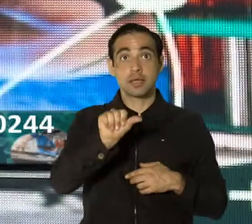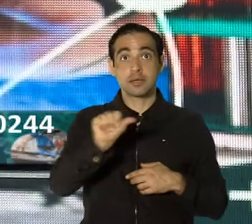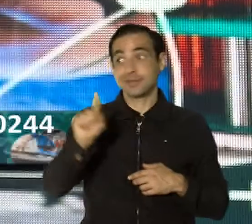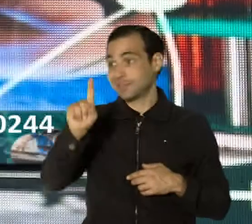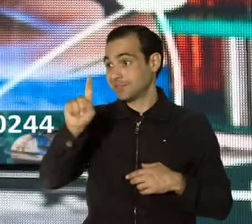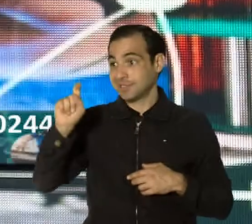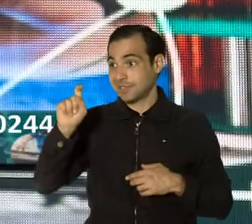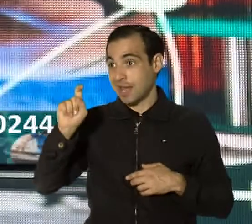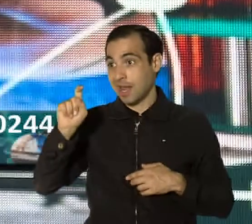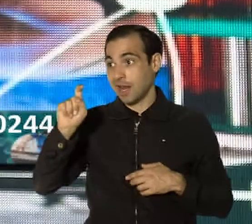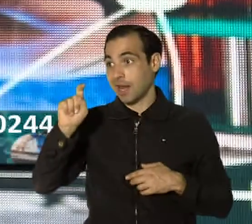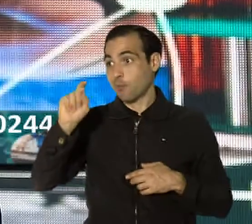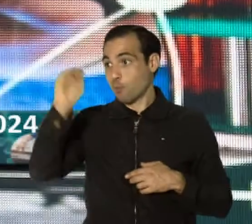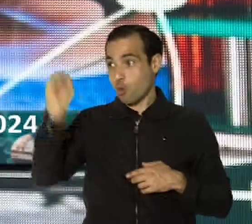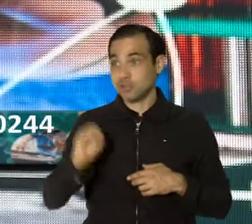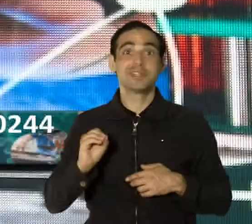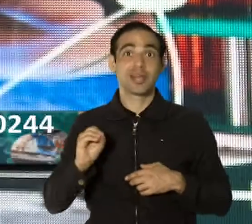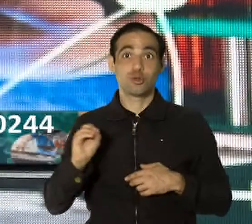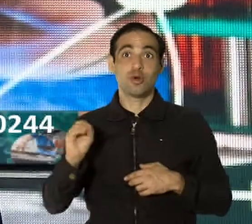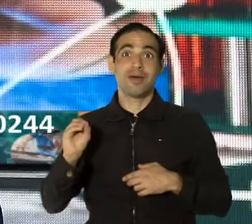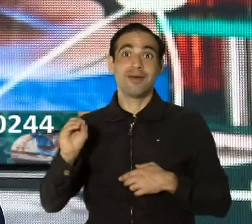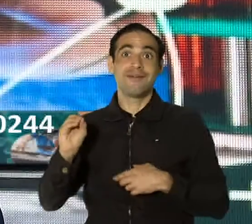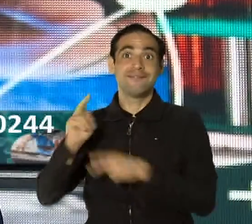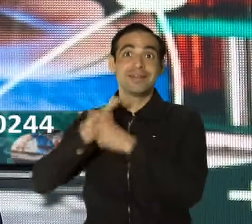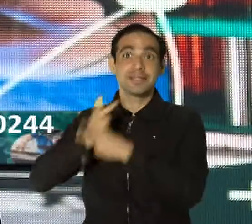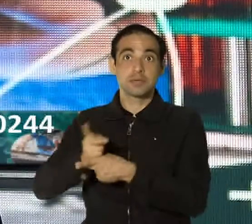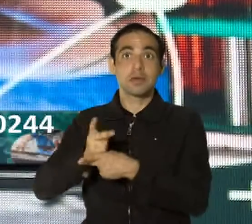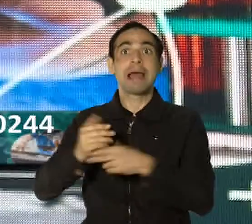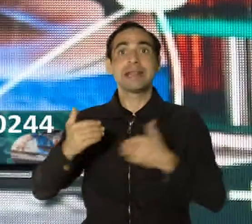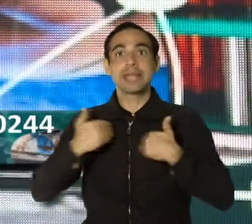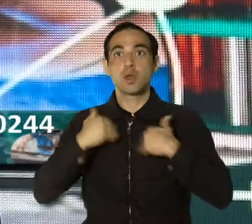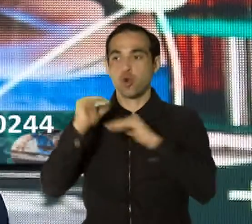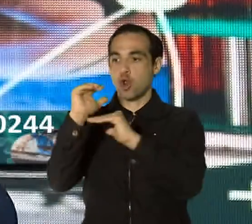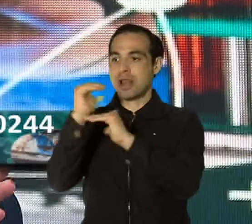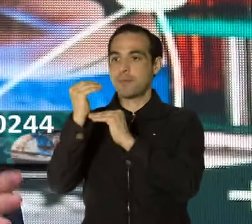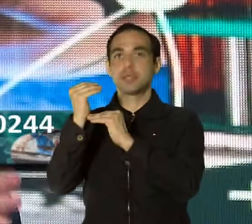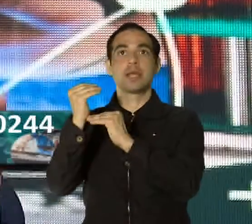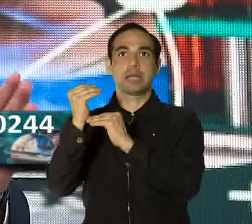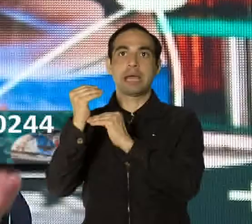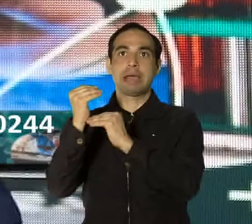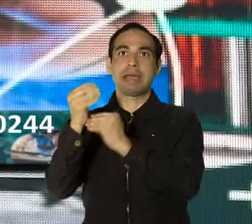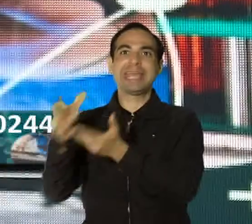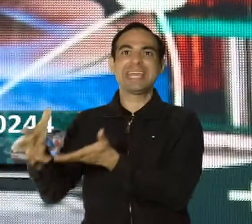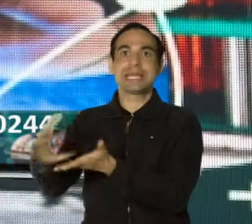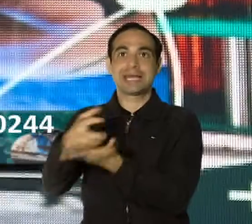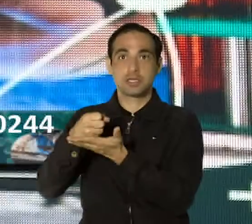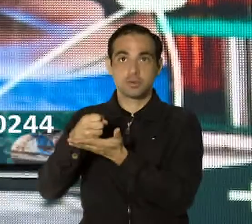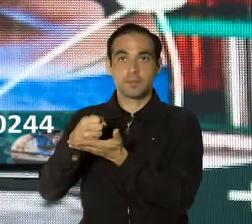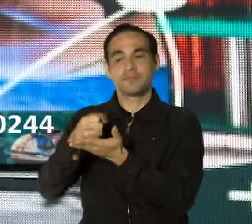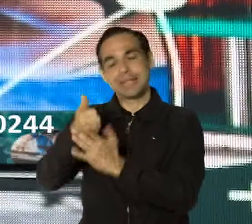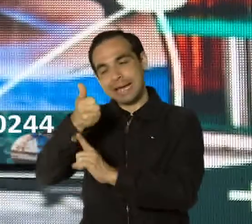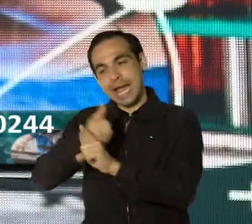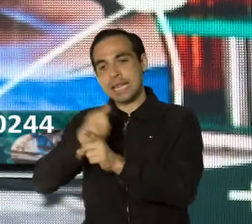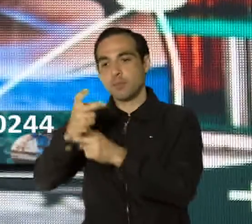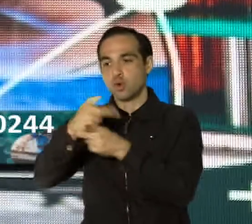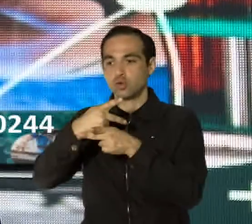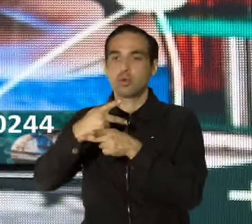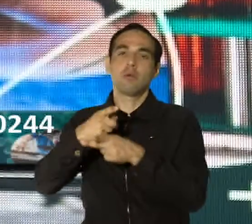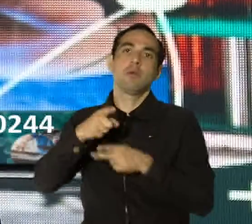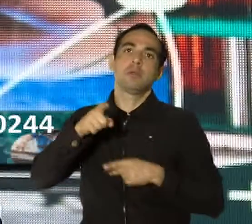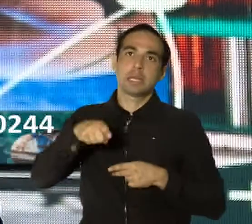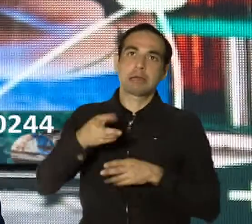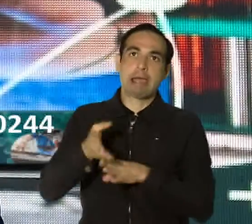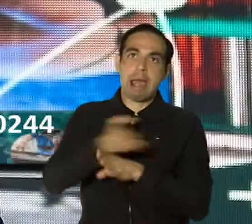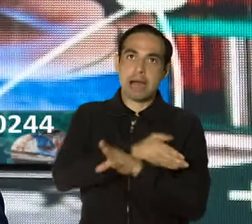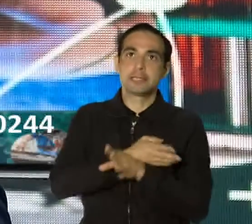100% de financiamiento, tiene unos límites de ingresos y como cada producto hay que precalificar, ¿verdad? Y ver si el